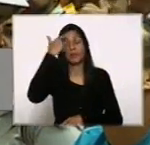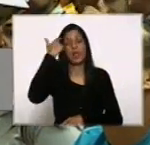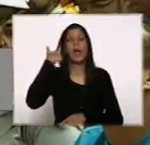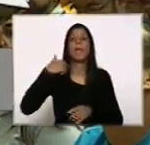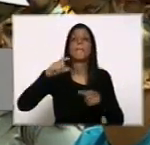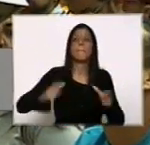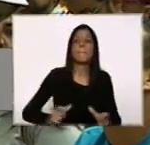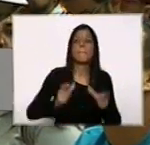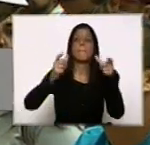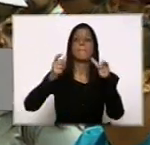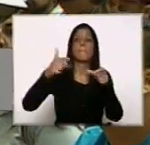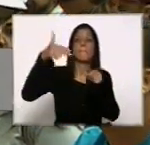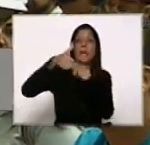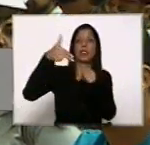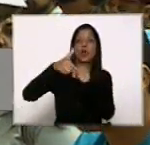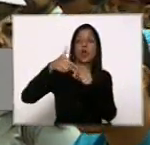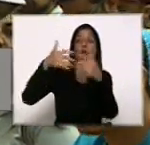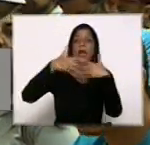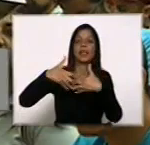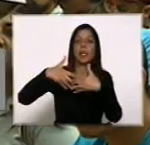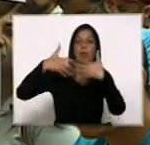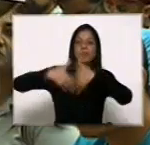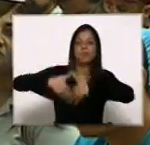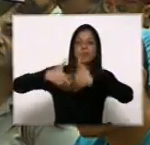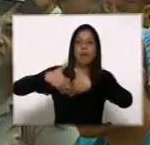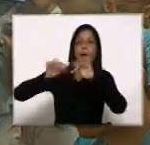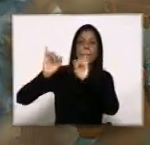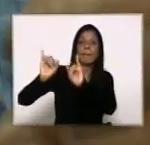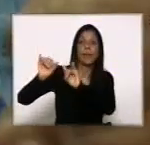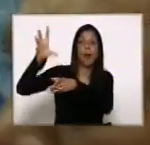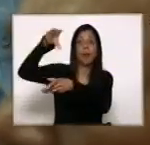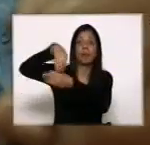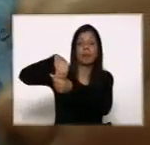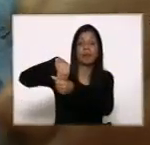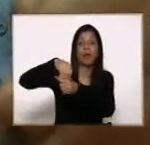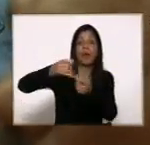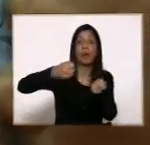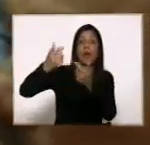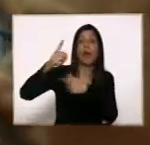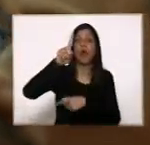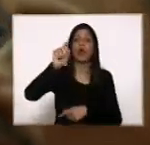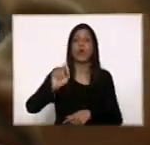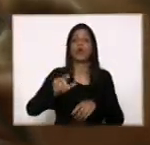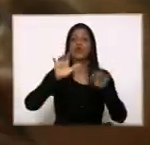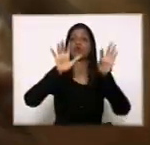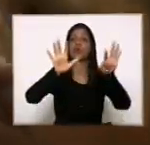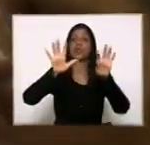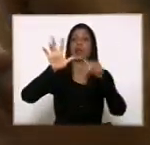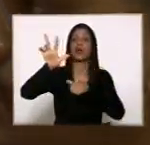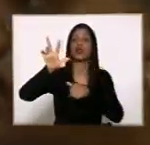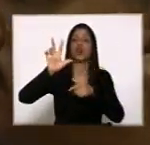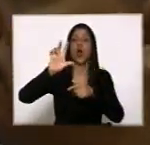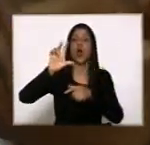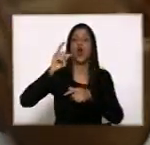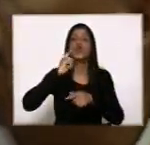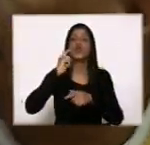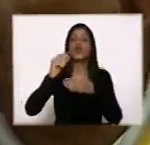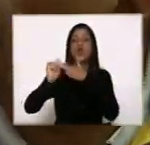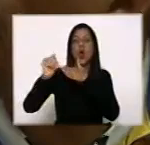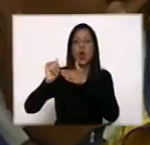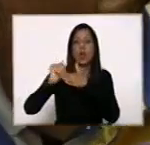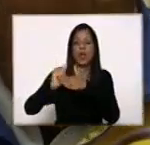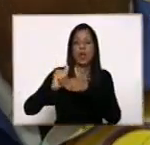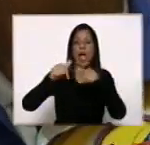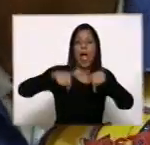producido en Estados Unidos, colocado en su costa atlántica, costaba $1.98. Y un barril producido